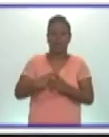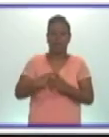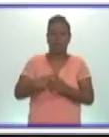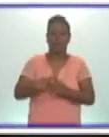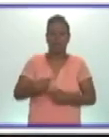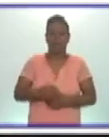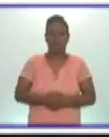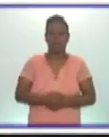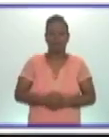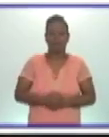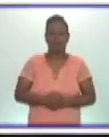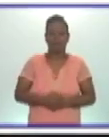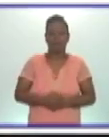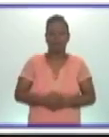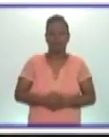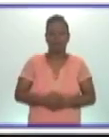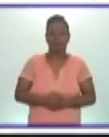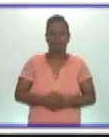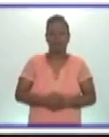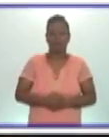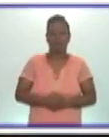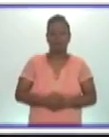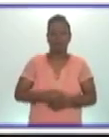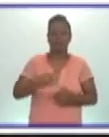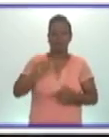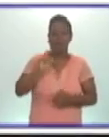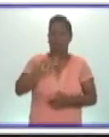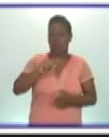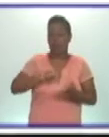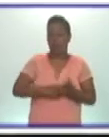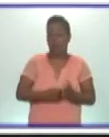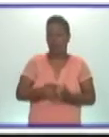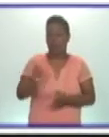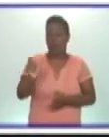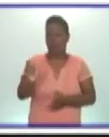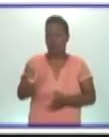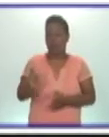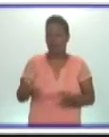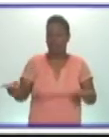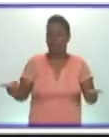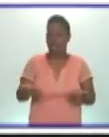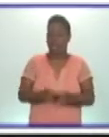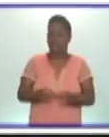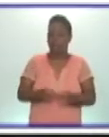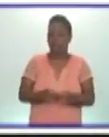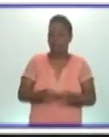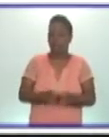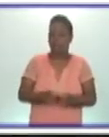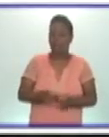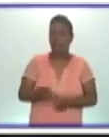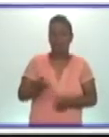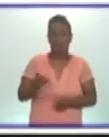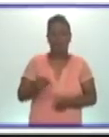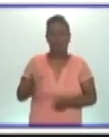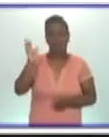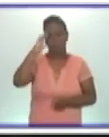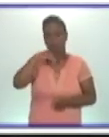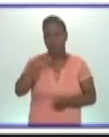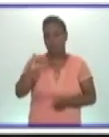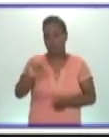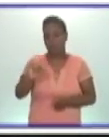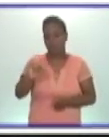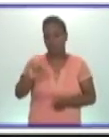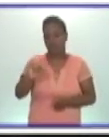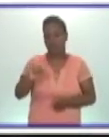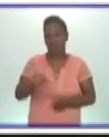Y ahora multiplicamos las partes literales, agrupando variables iguales. Y como vemos,